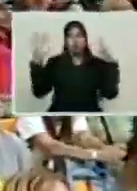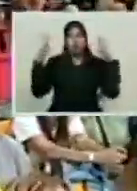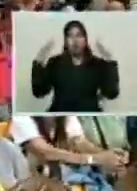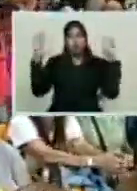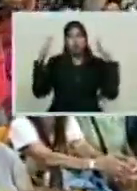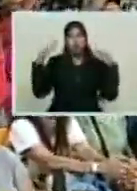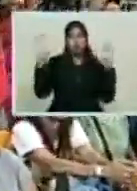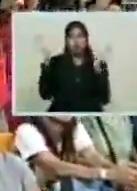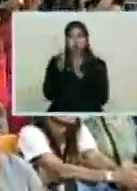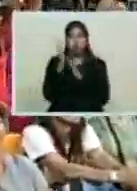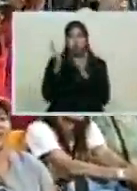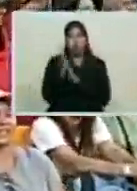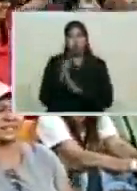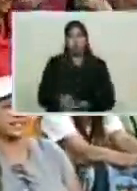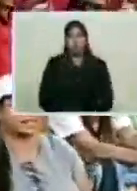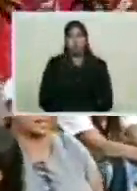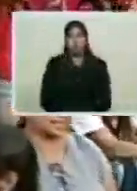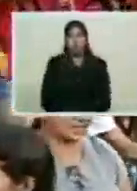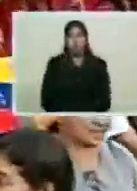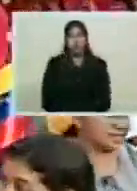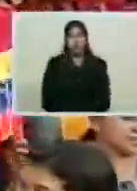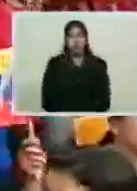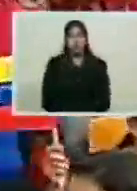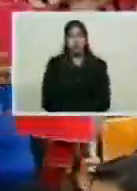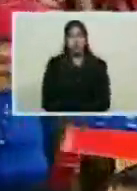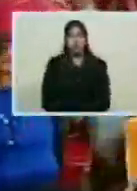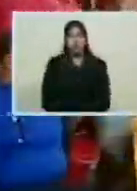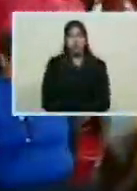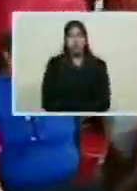El llano venezolano.